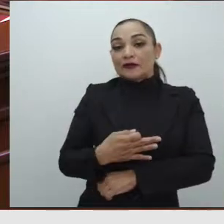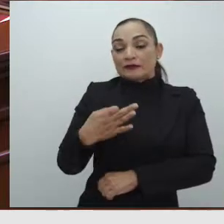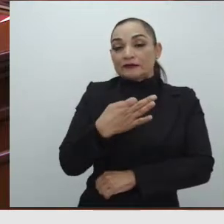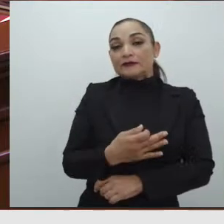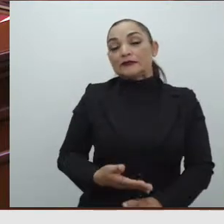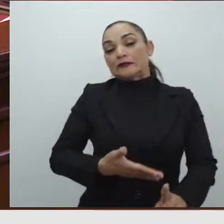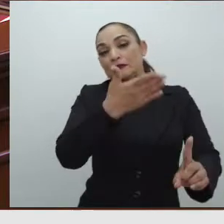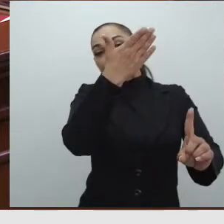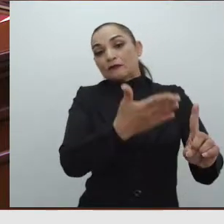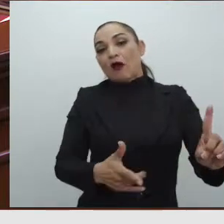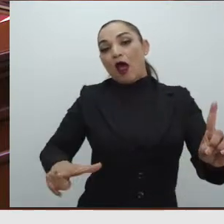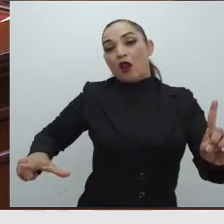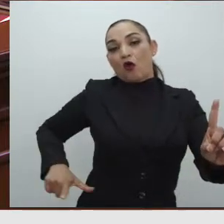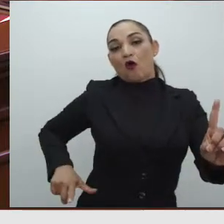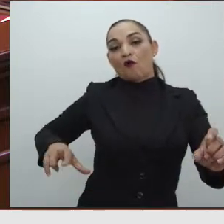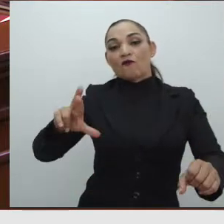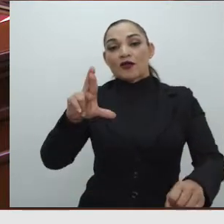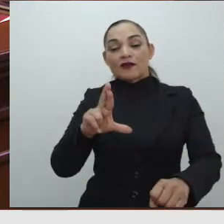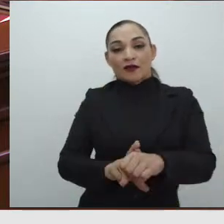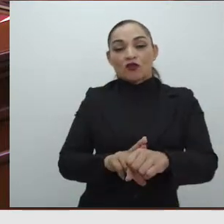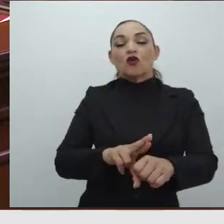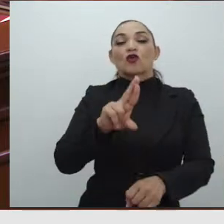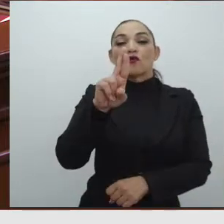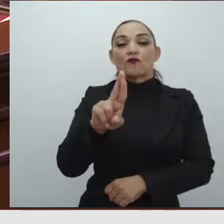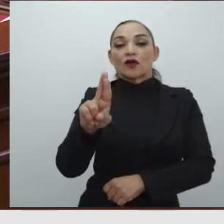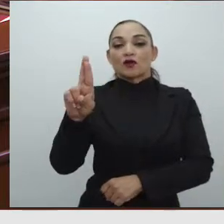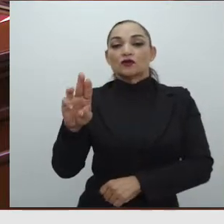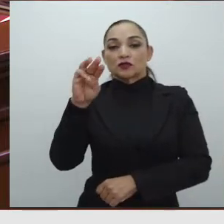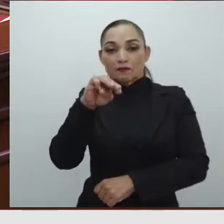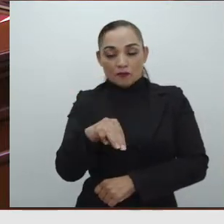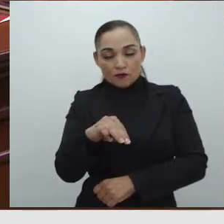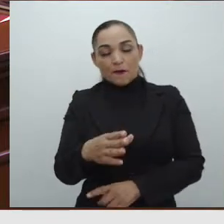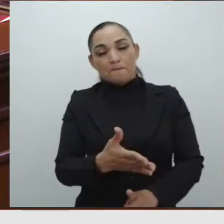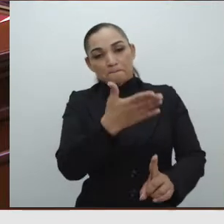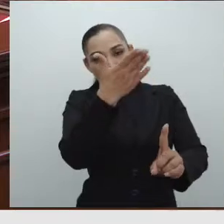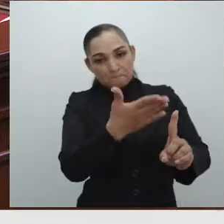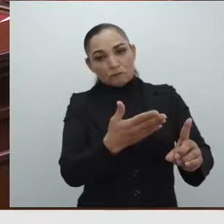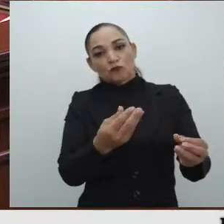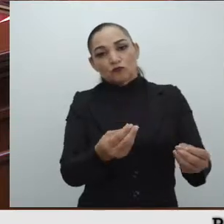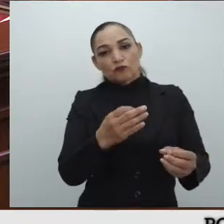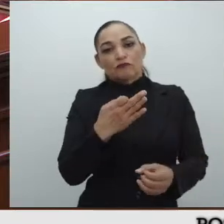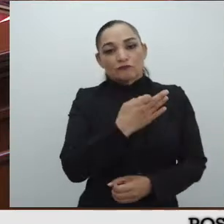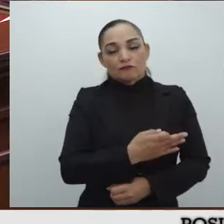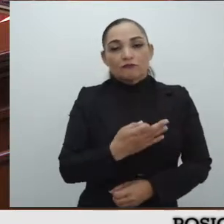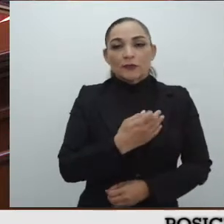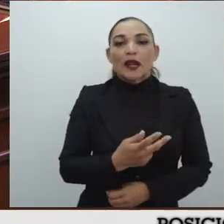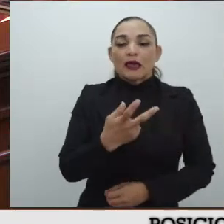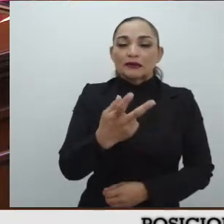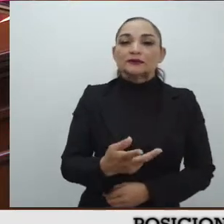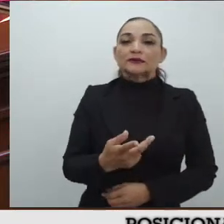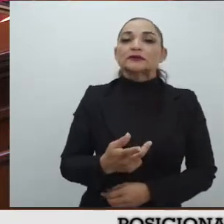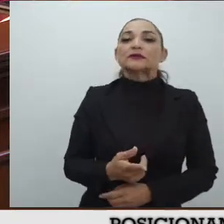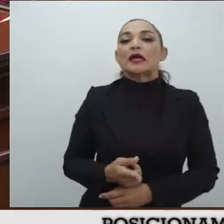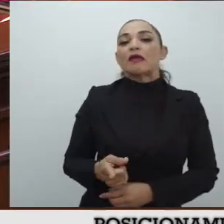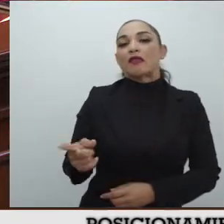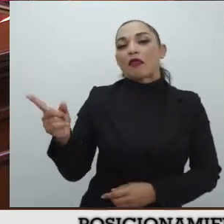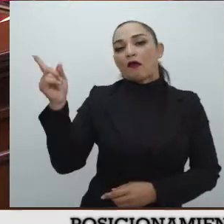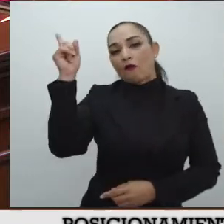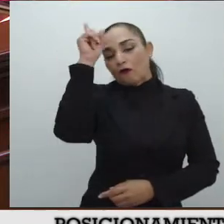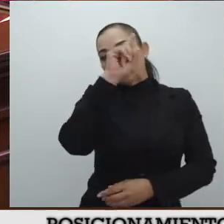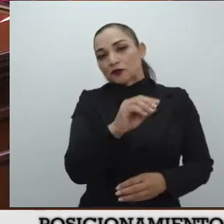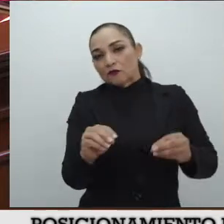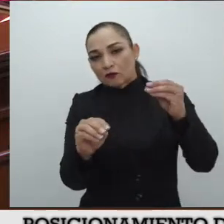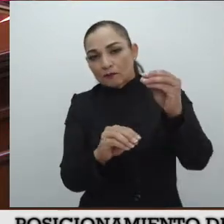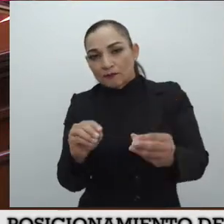Estatal, al gobernador Rubén Rocha Moya, que a través del Consejo de Planeación del